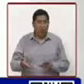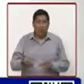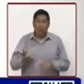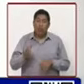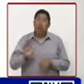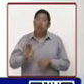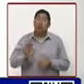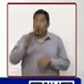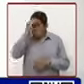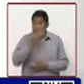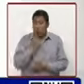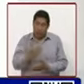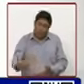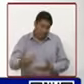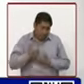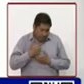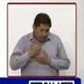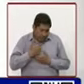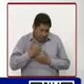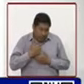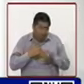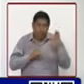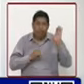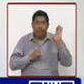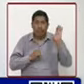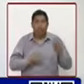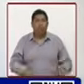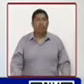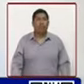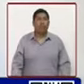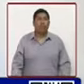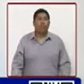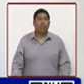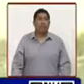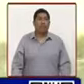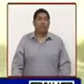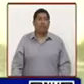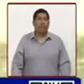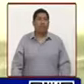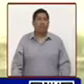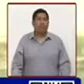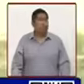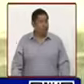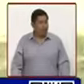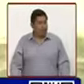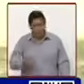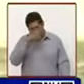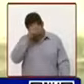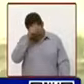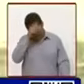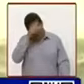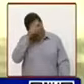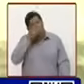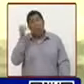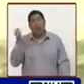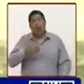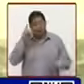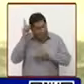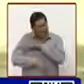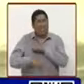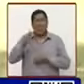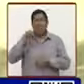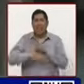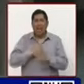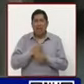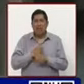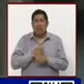se han quedado. cárcel que entre para 30 años y yo dije es que